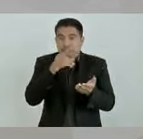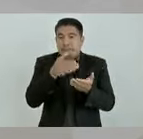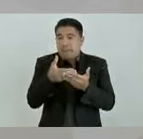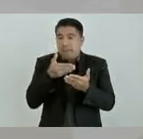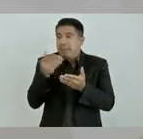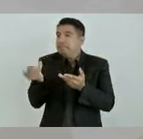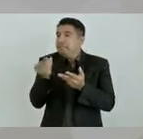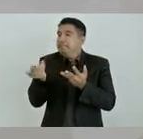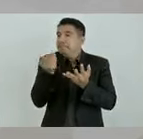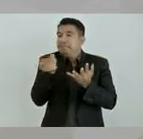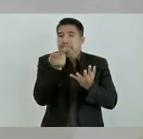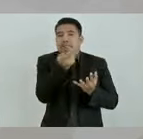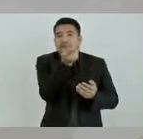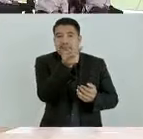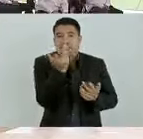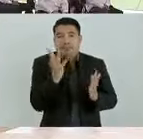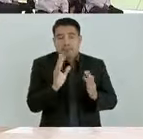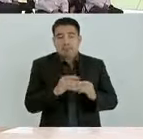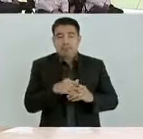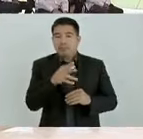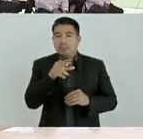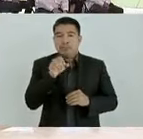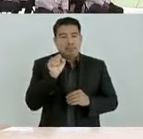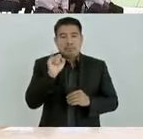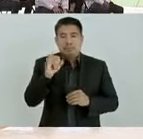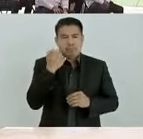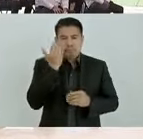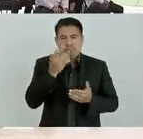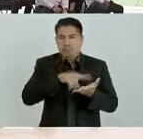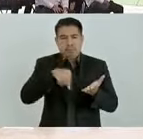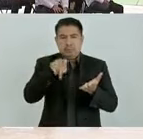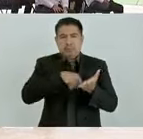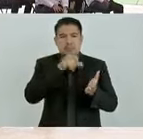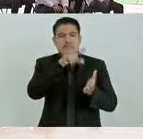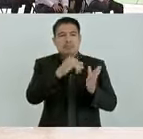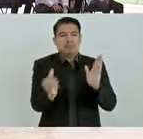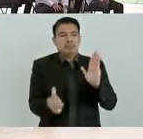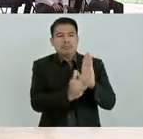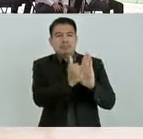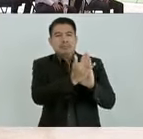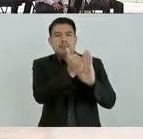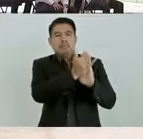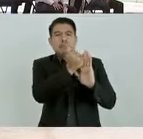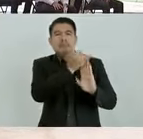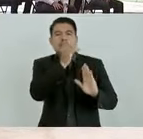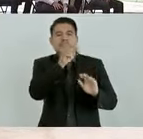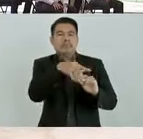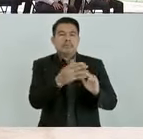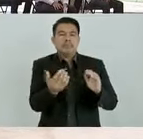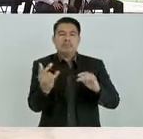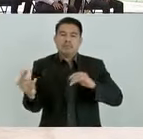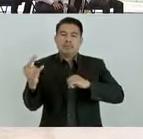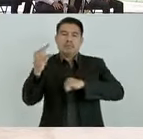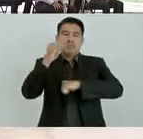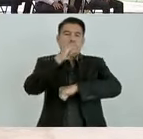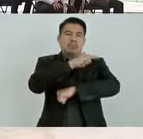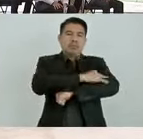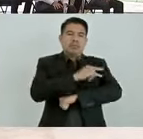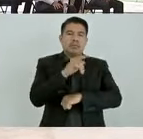consulta ciudadana, el proyecto de construcción del aeropuerto de